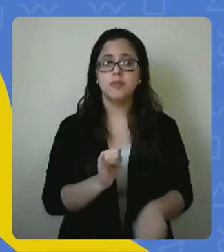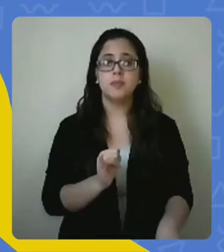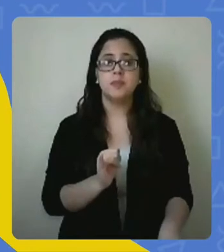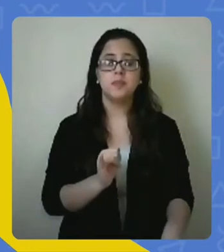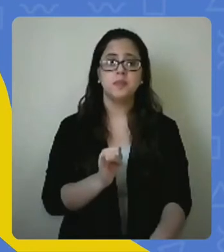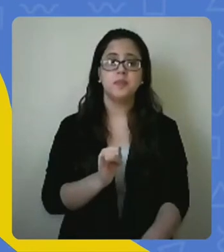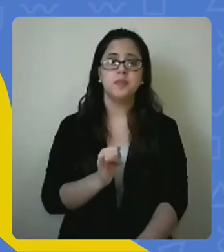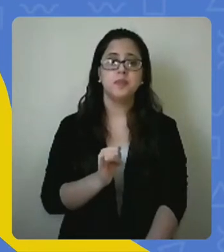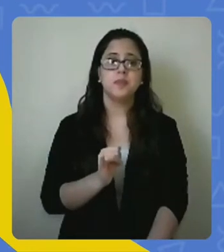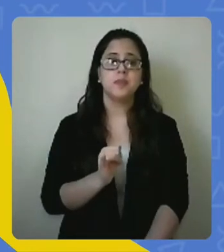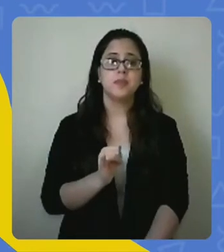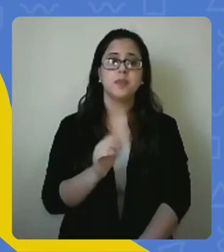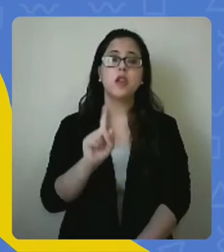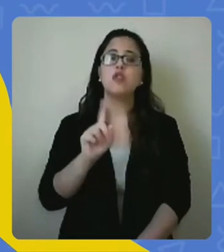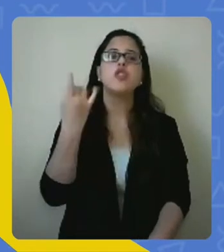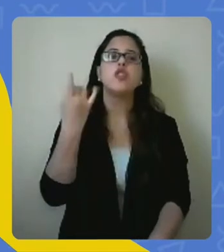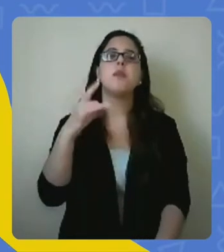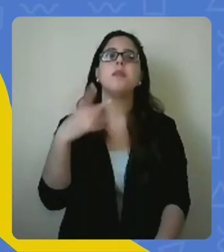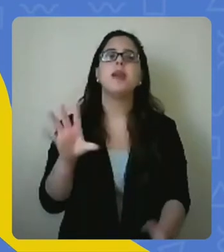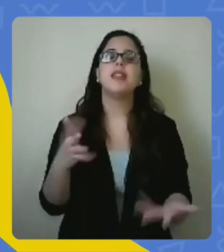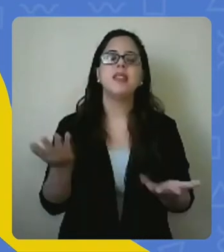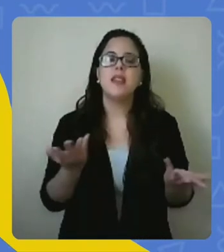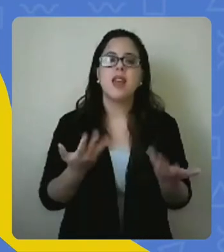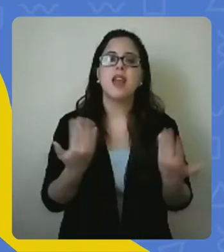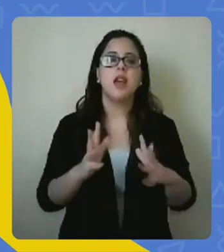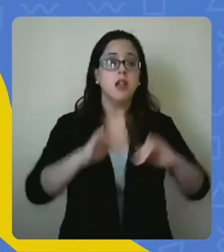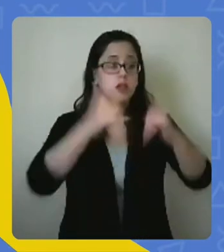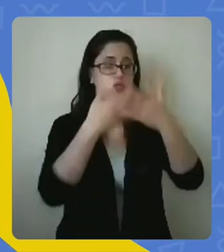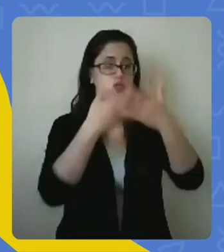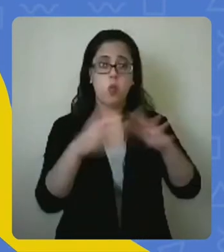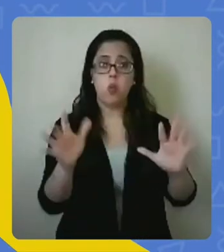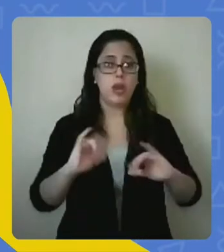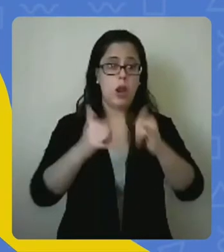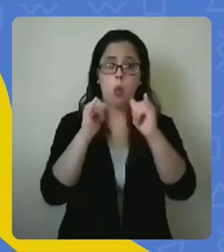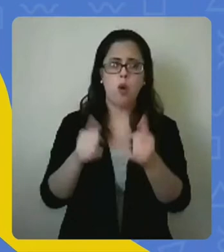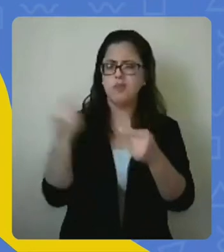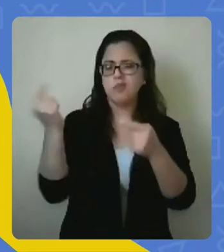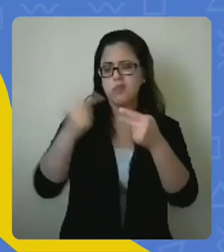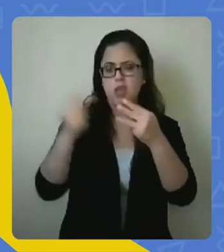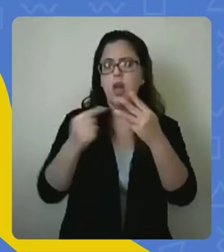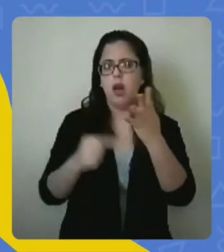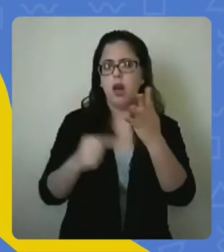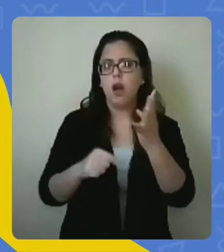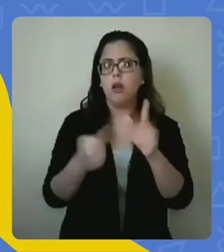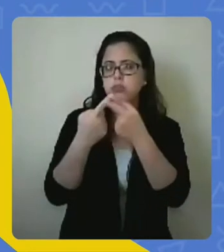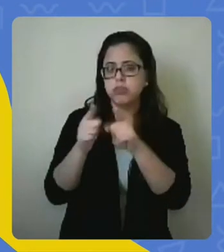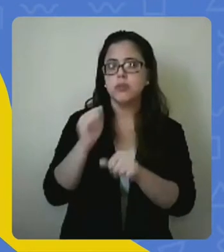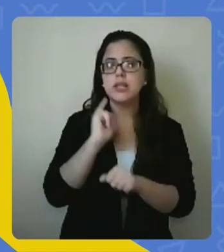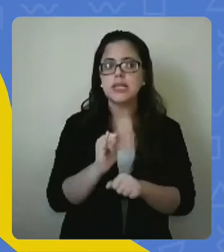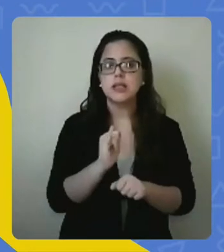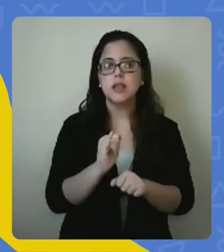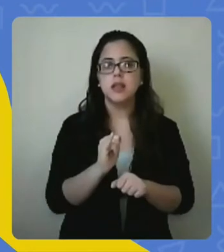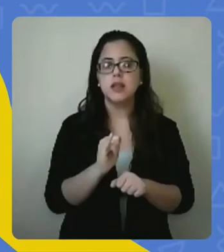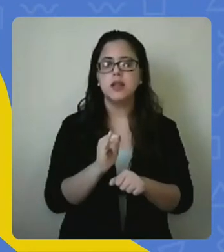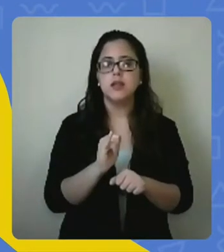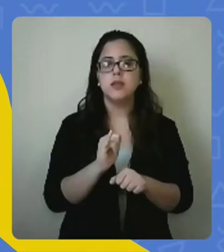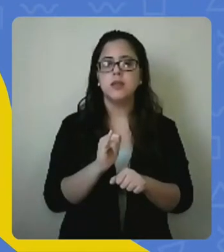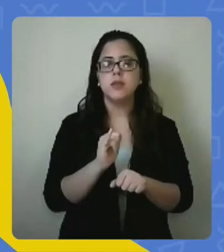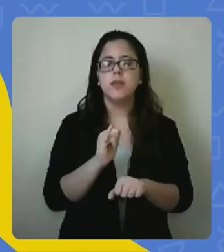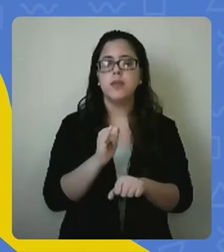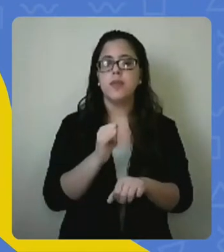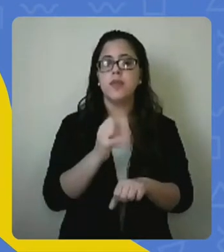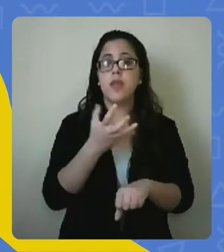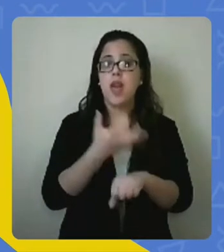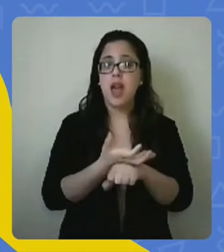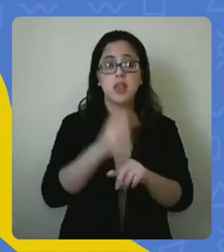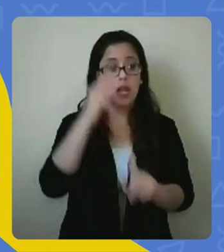Y no solo pasarlo bien con cualquier juego, que hay muchísimos juegos dando vueltas que tienen por